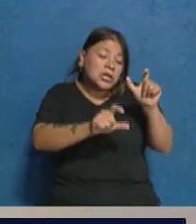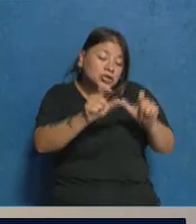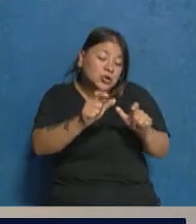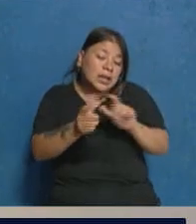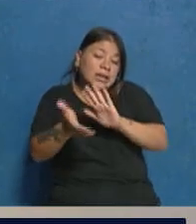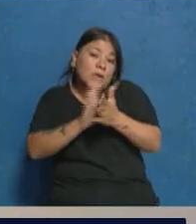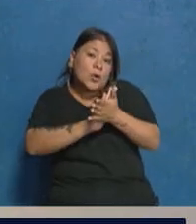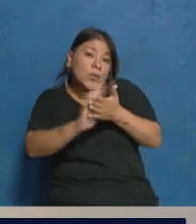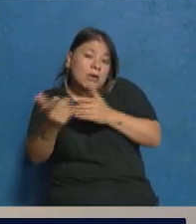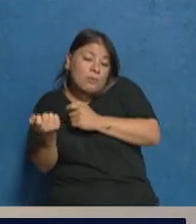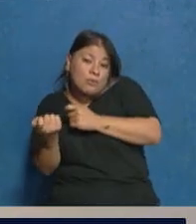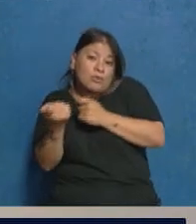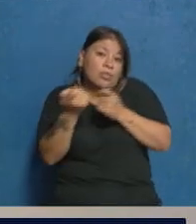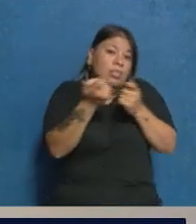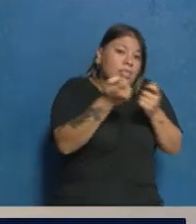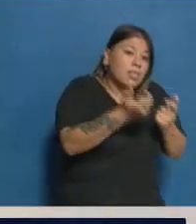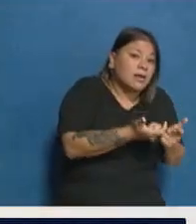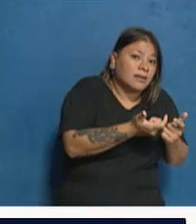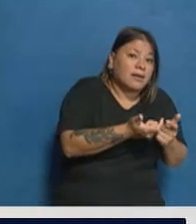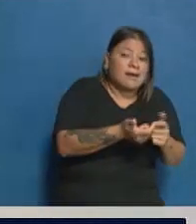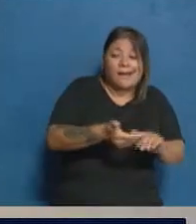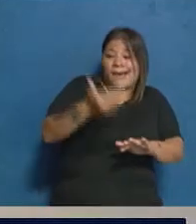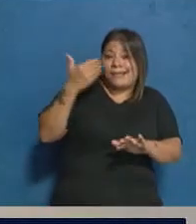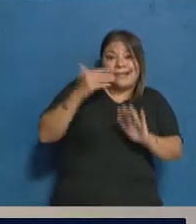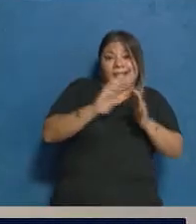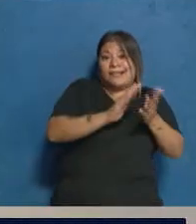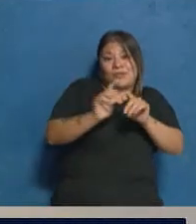casos que hace 5 años no tenían tratamiento.